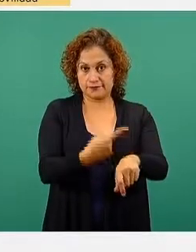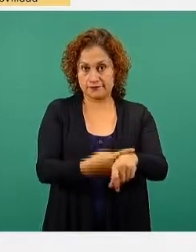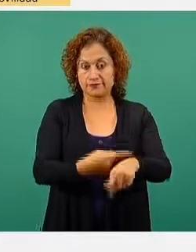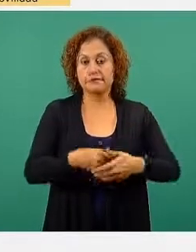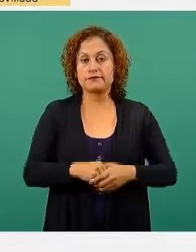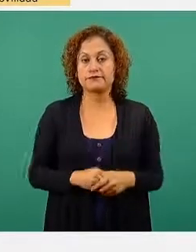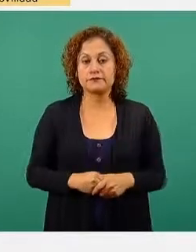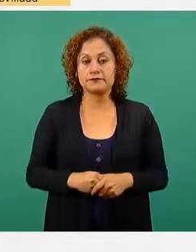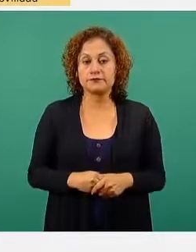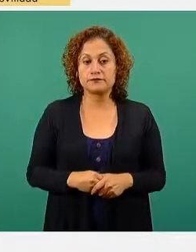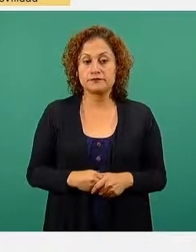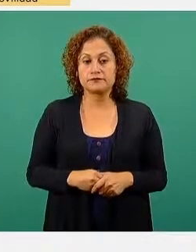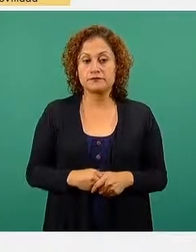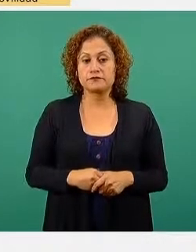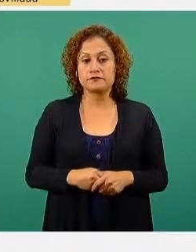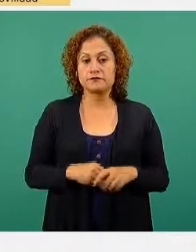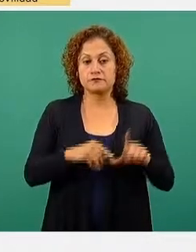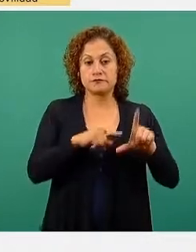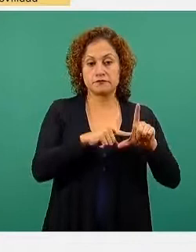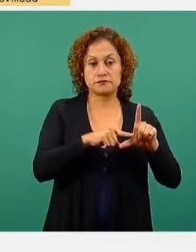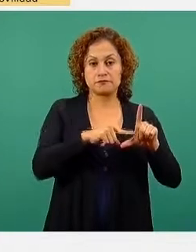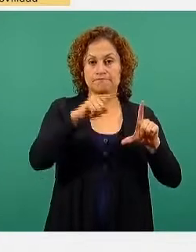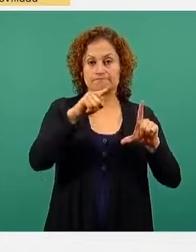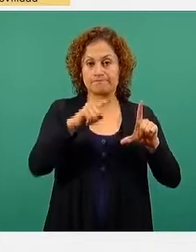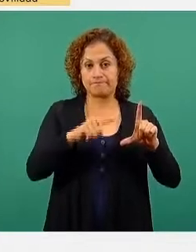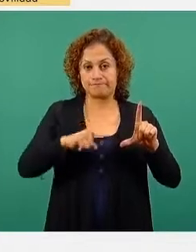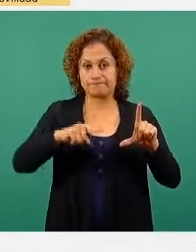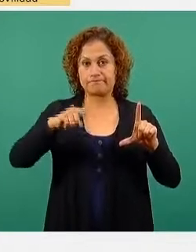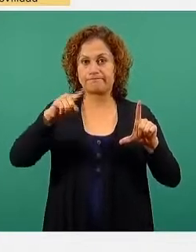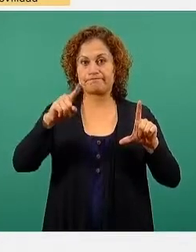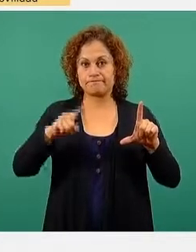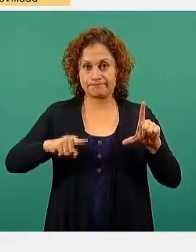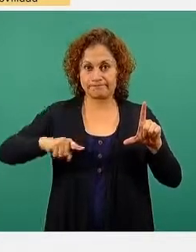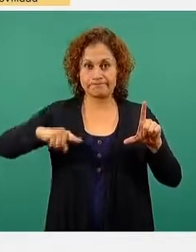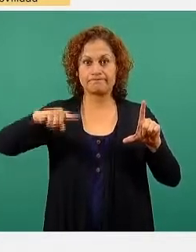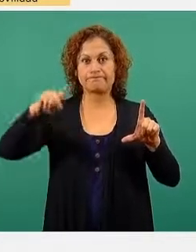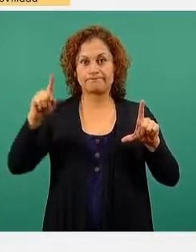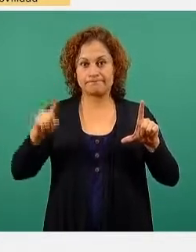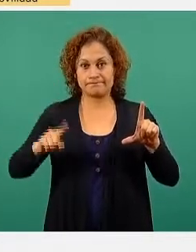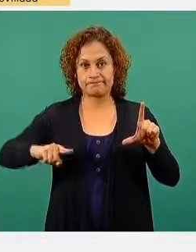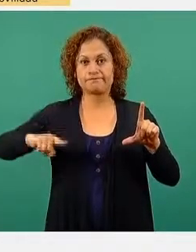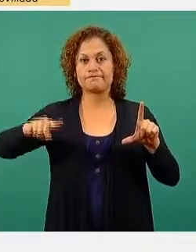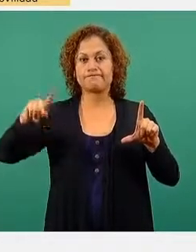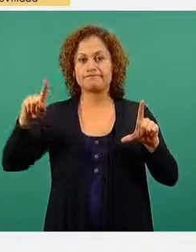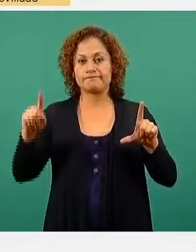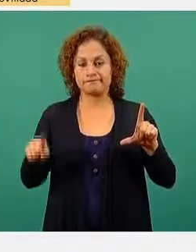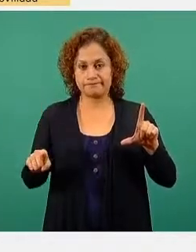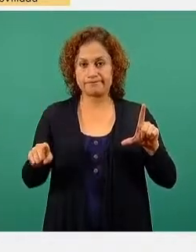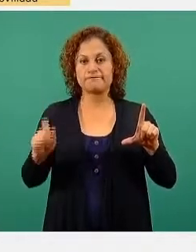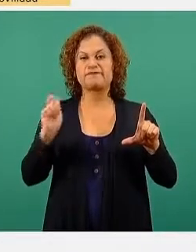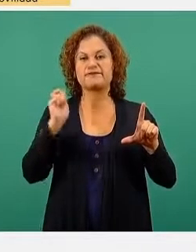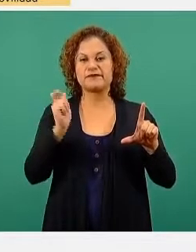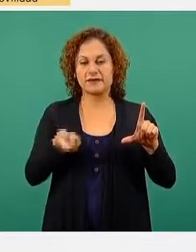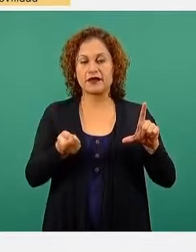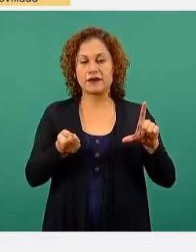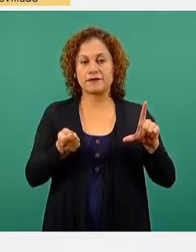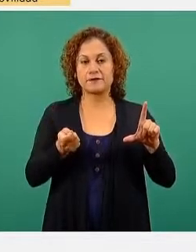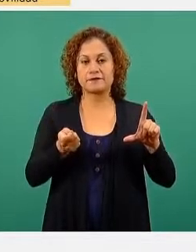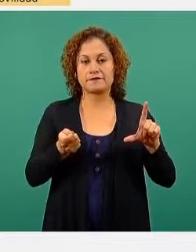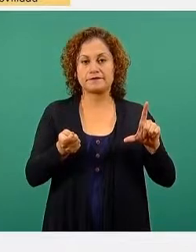y una curva sui generis que se correlaciona con el momento